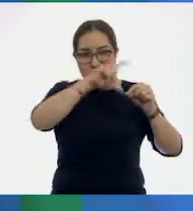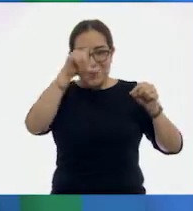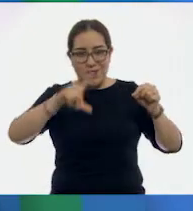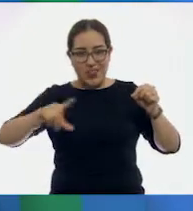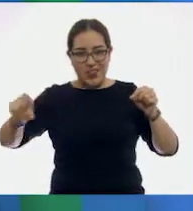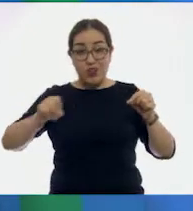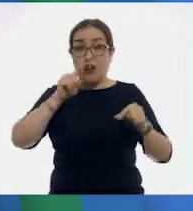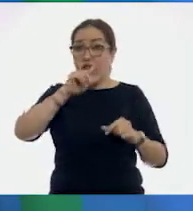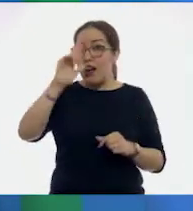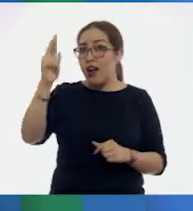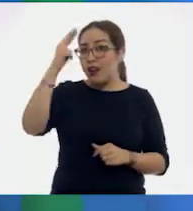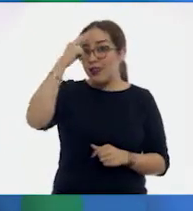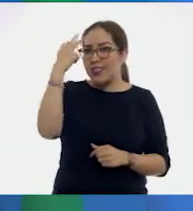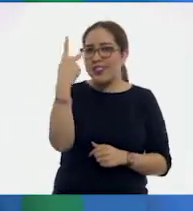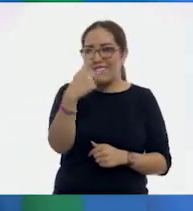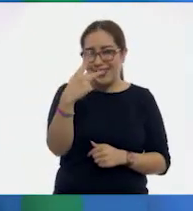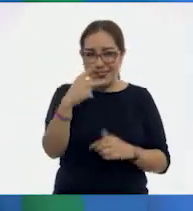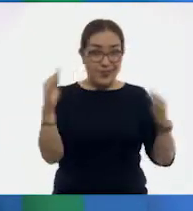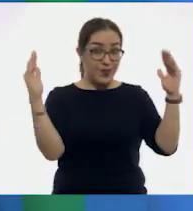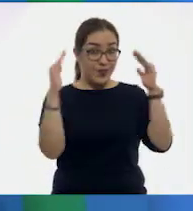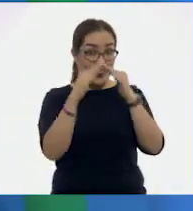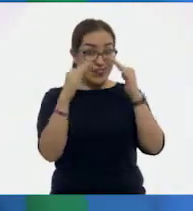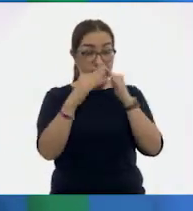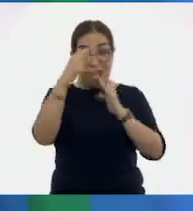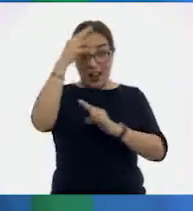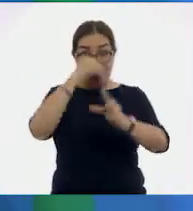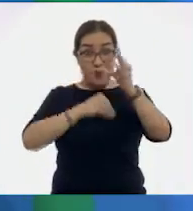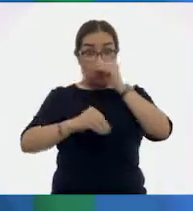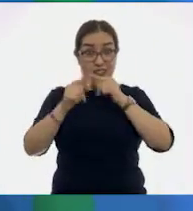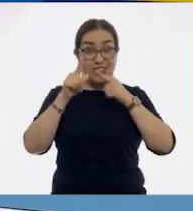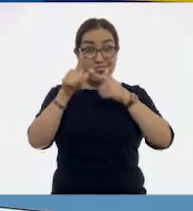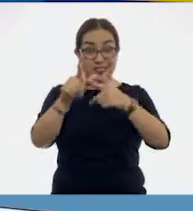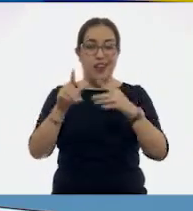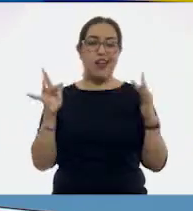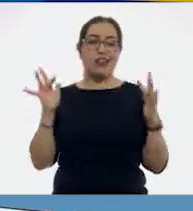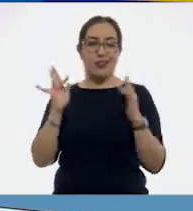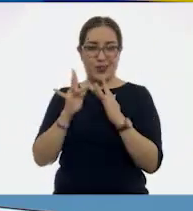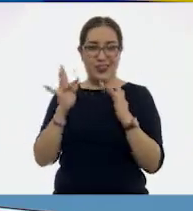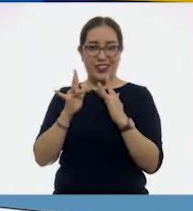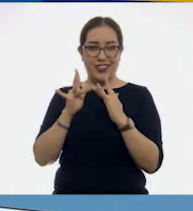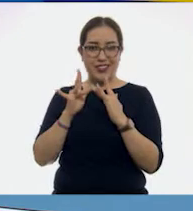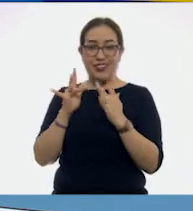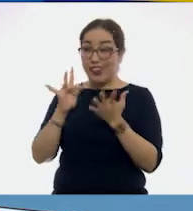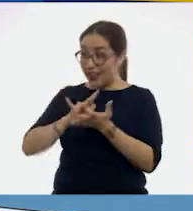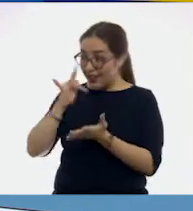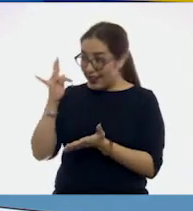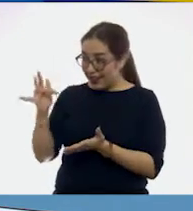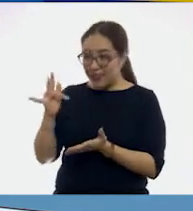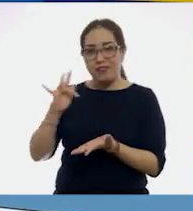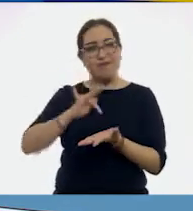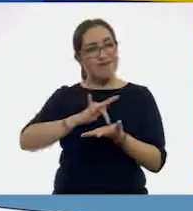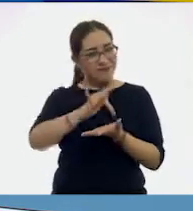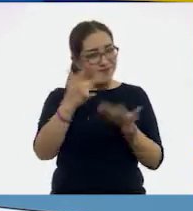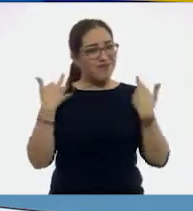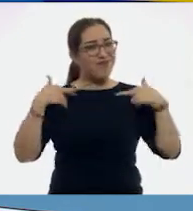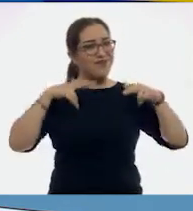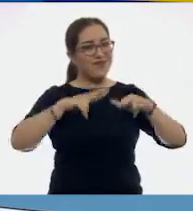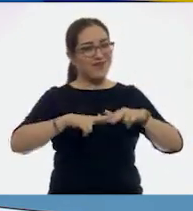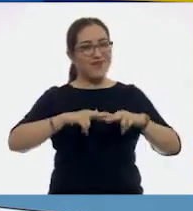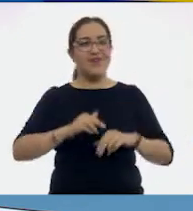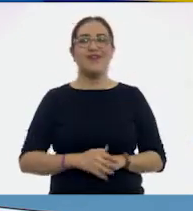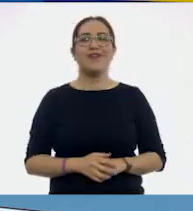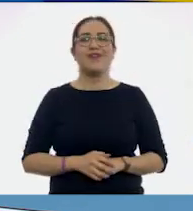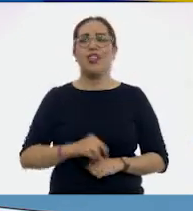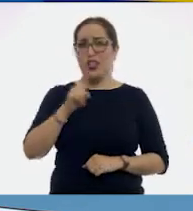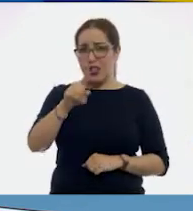para seguir aprendiendo en Casa 3, seguimos en contacto. Muchas gracias, Juan Carlos. Muchísimas gracias, maestro Pedro. Si